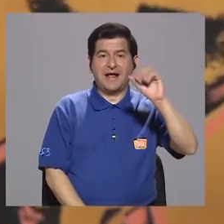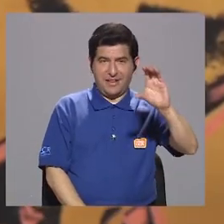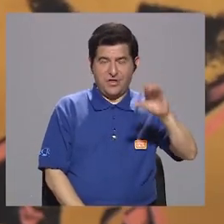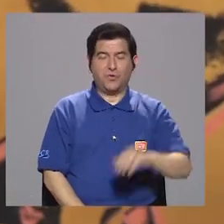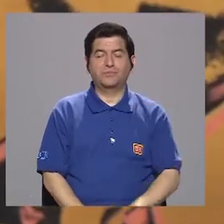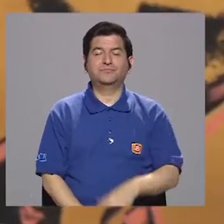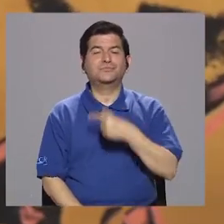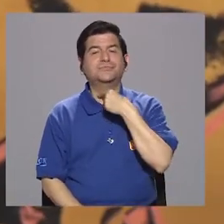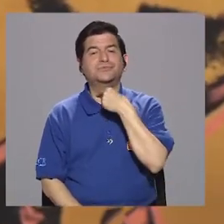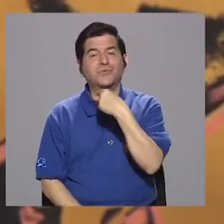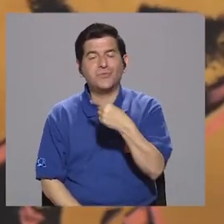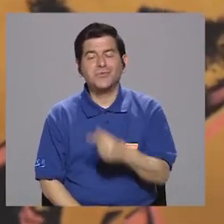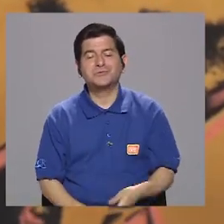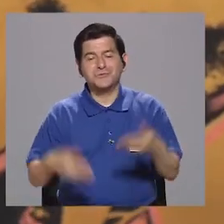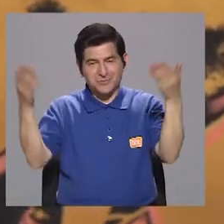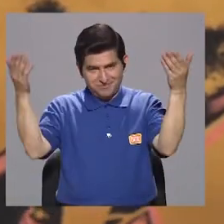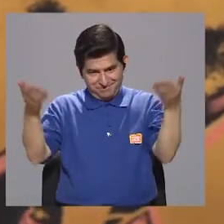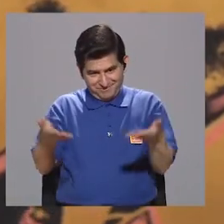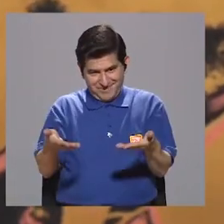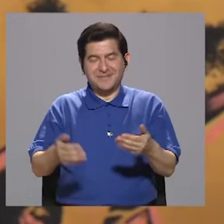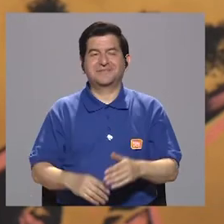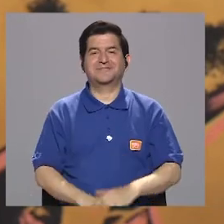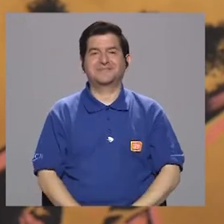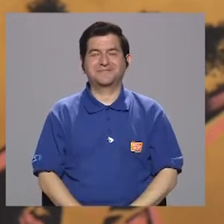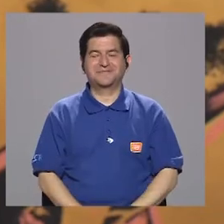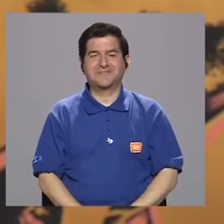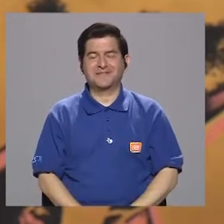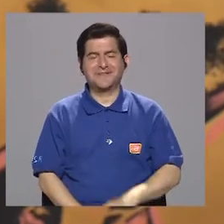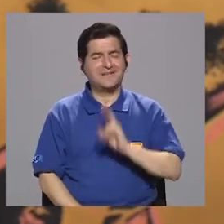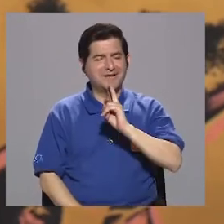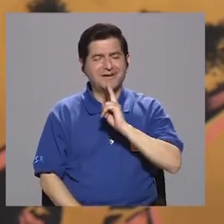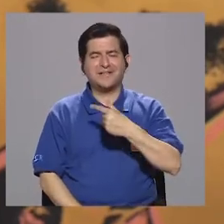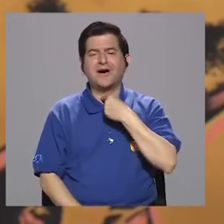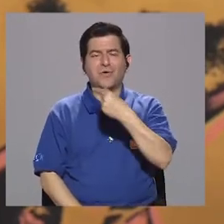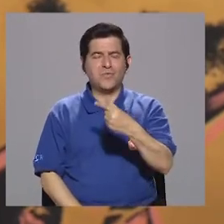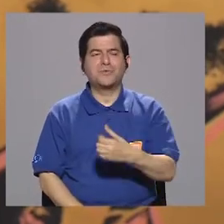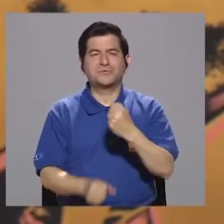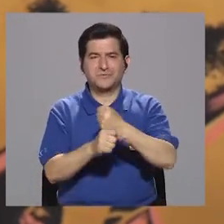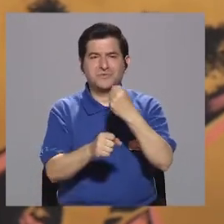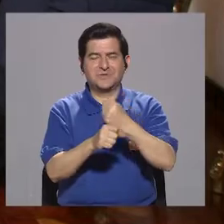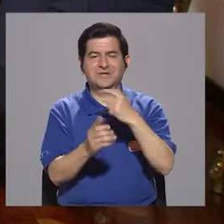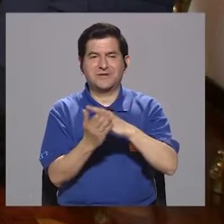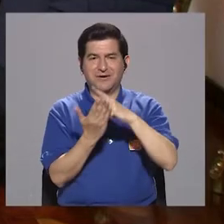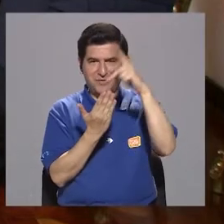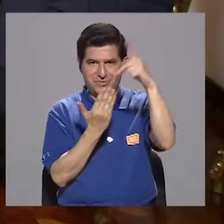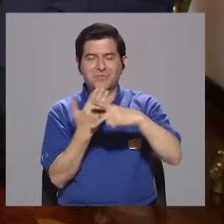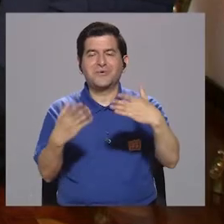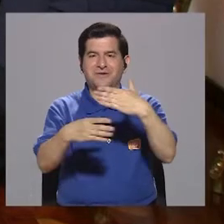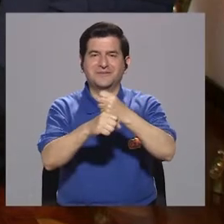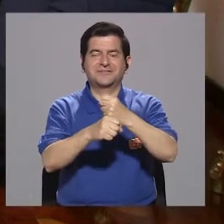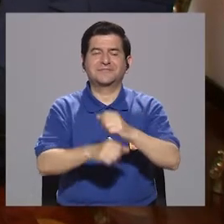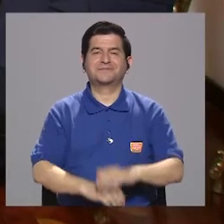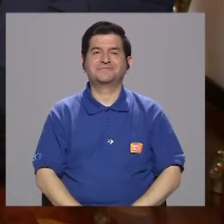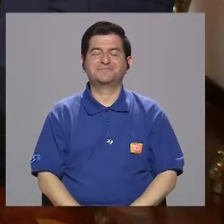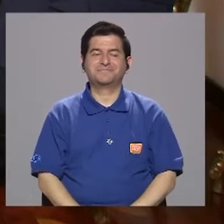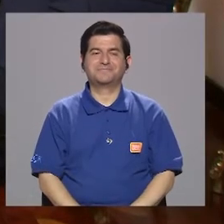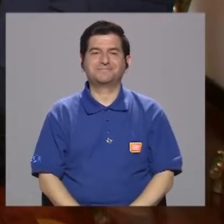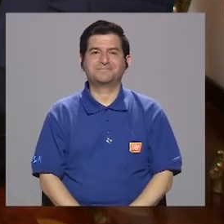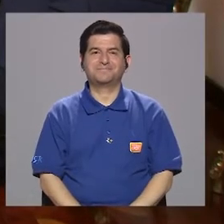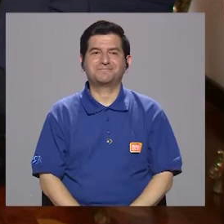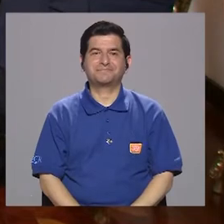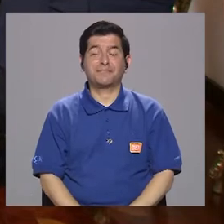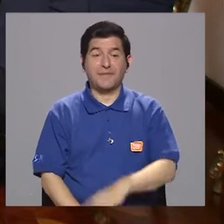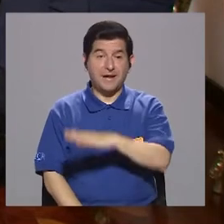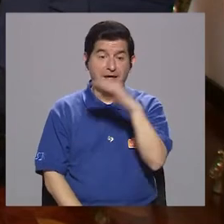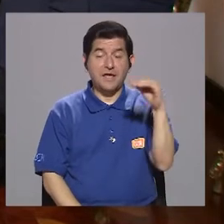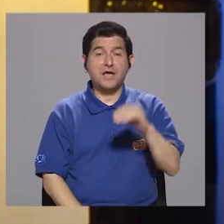tal? Un gusto tenerlos aquí. Caramba, es un gran placer que podamos hacer este programa. Muchas gracias, don Rafael.